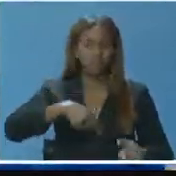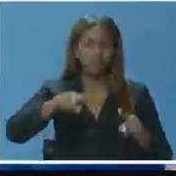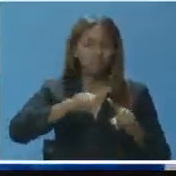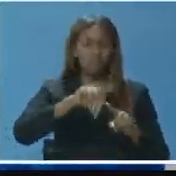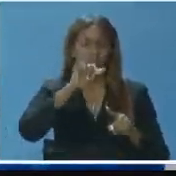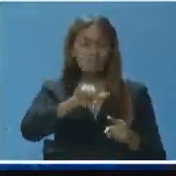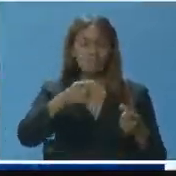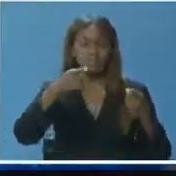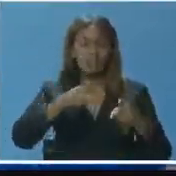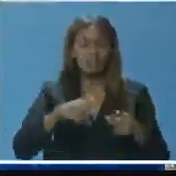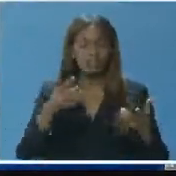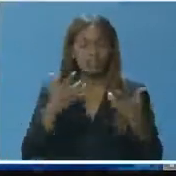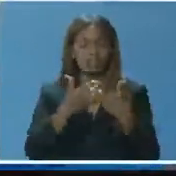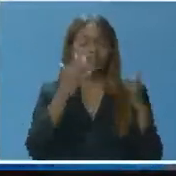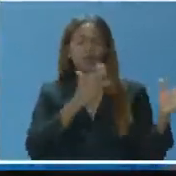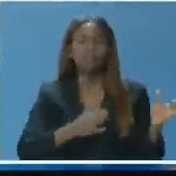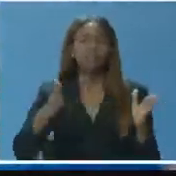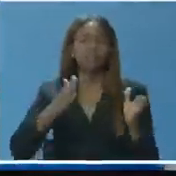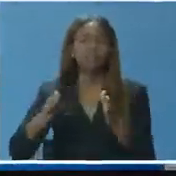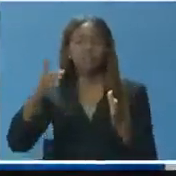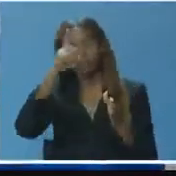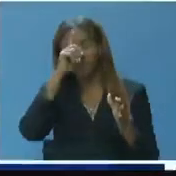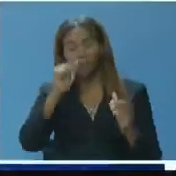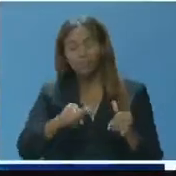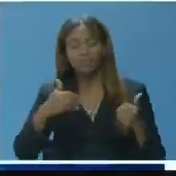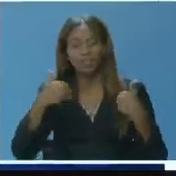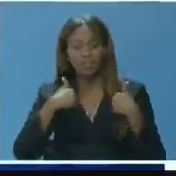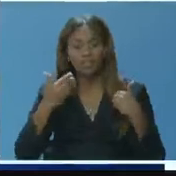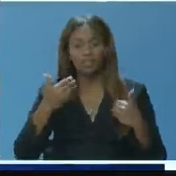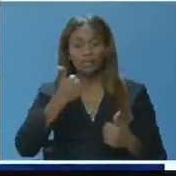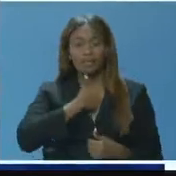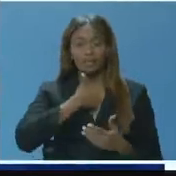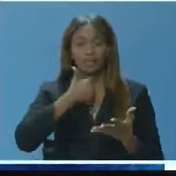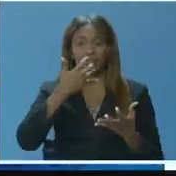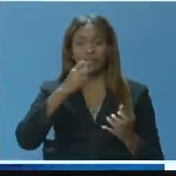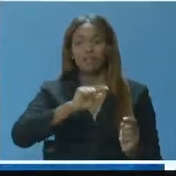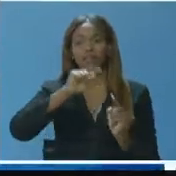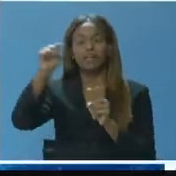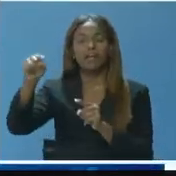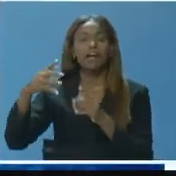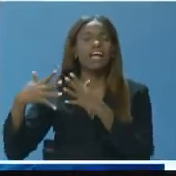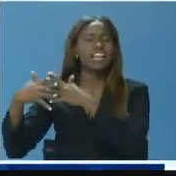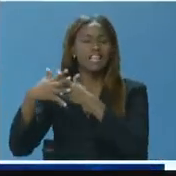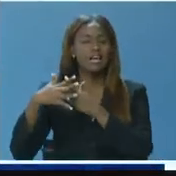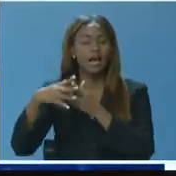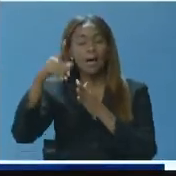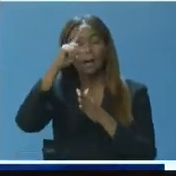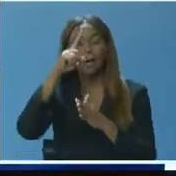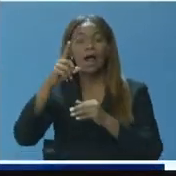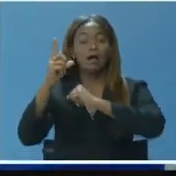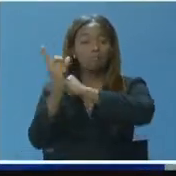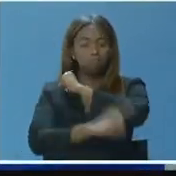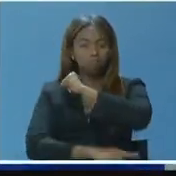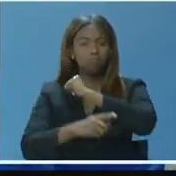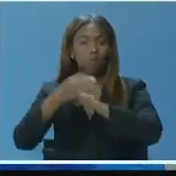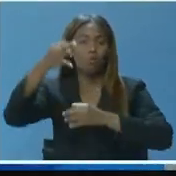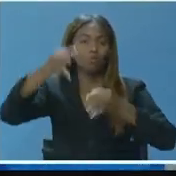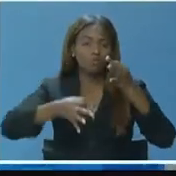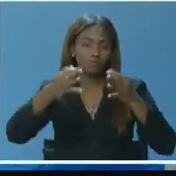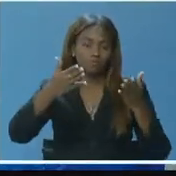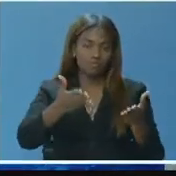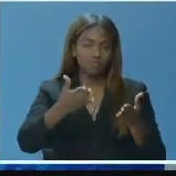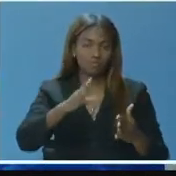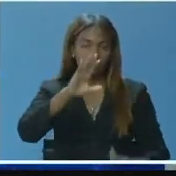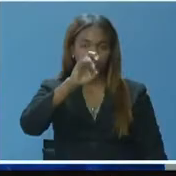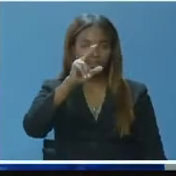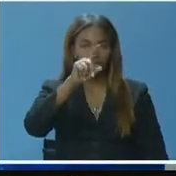se acogiera al proceso abreviado para irse voluntariamente a Estados Unidos a responder por los hechos que se le imputan. Cruz